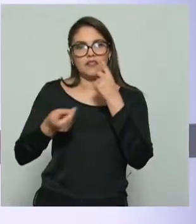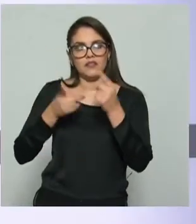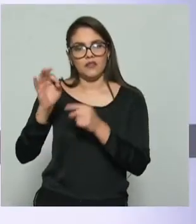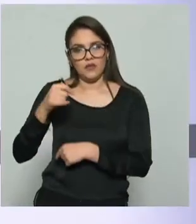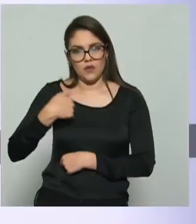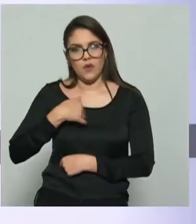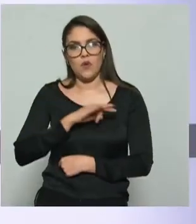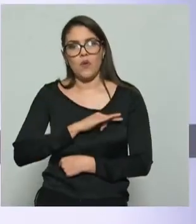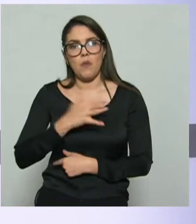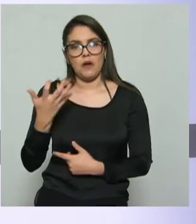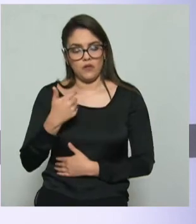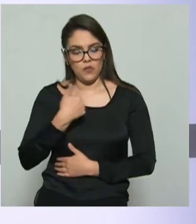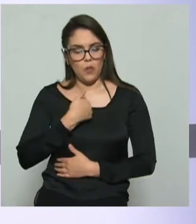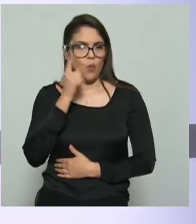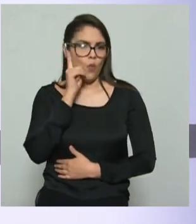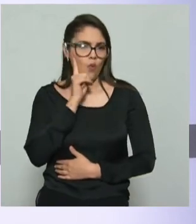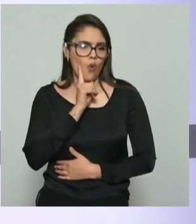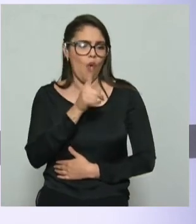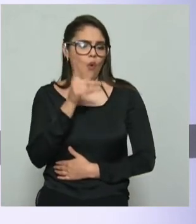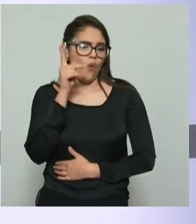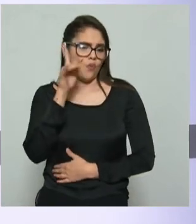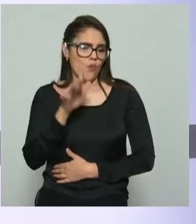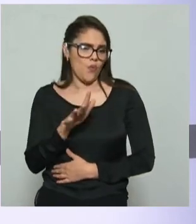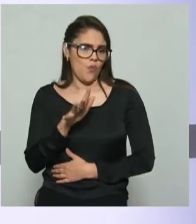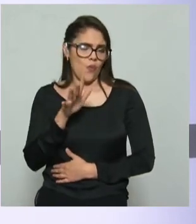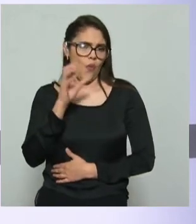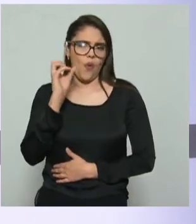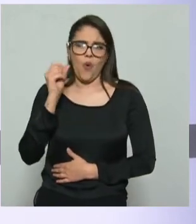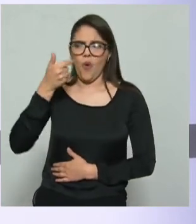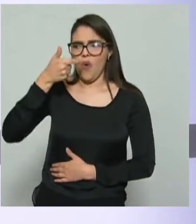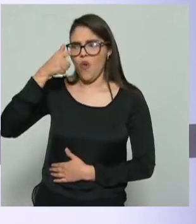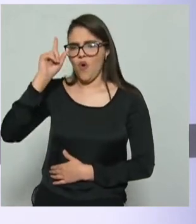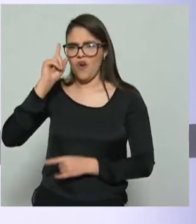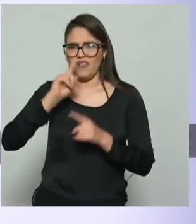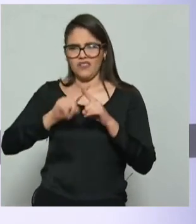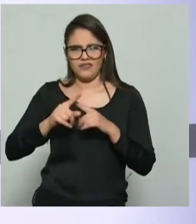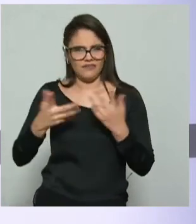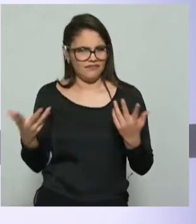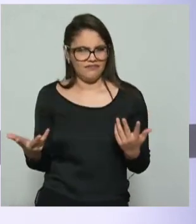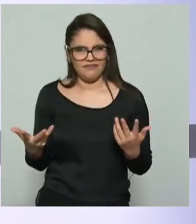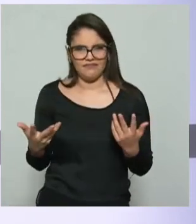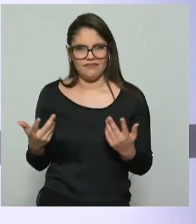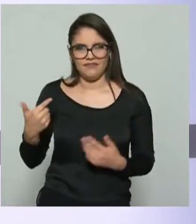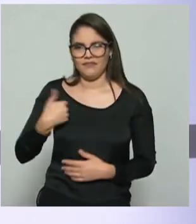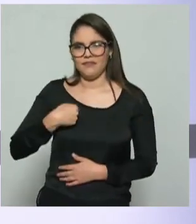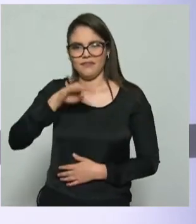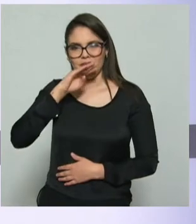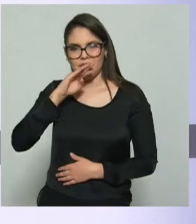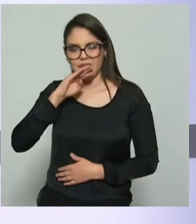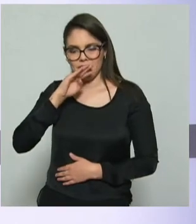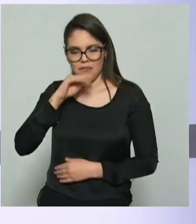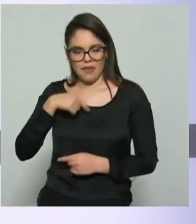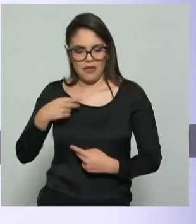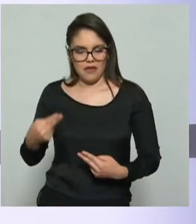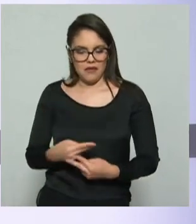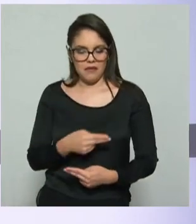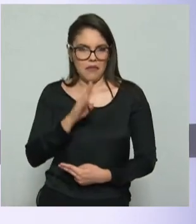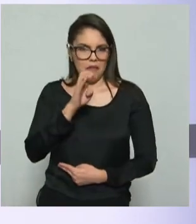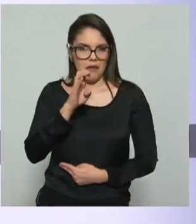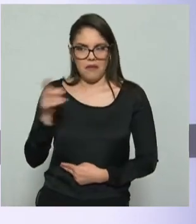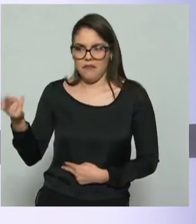la siguiente novia o la siguiente pareja, o la siguiente esposa del individuo, o la anterior,